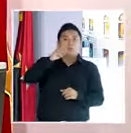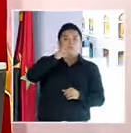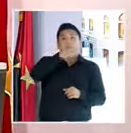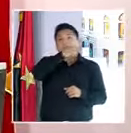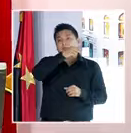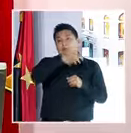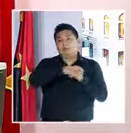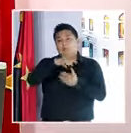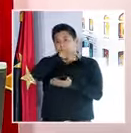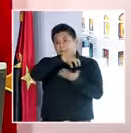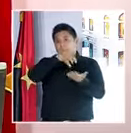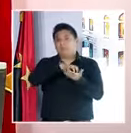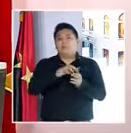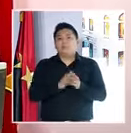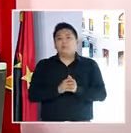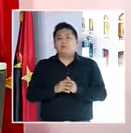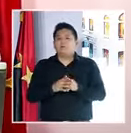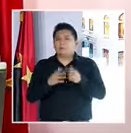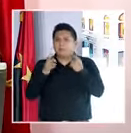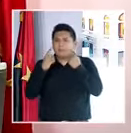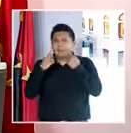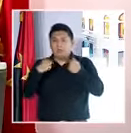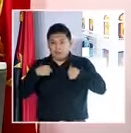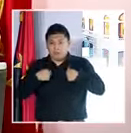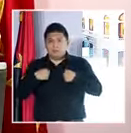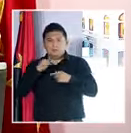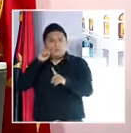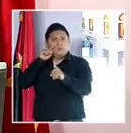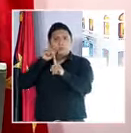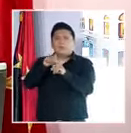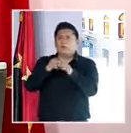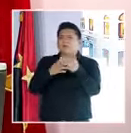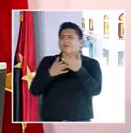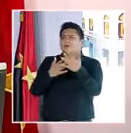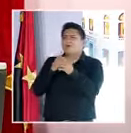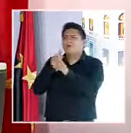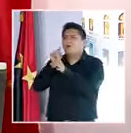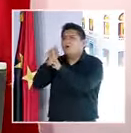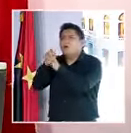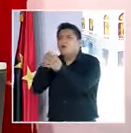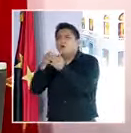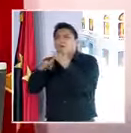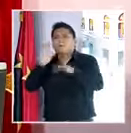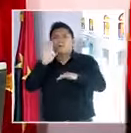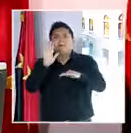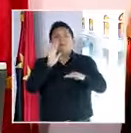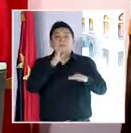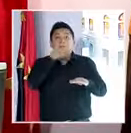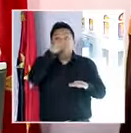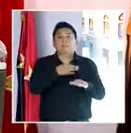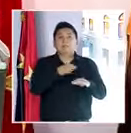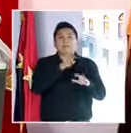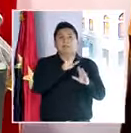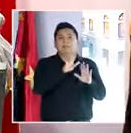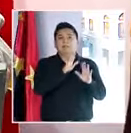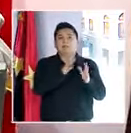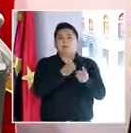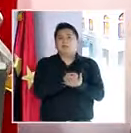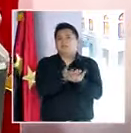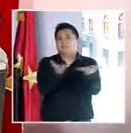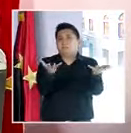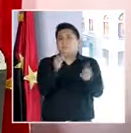Poner por encima de cualquier interés local o personal el interés general. Y aquí